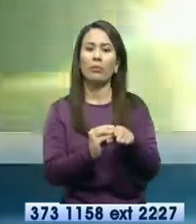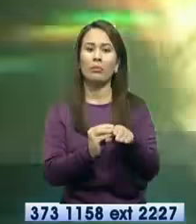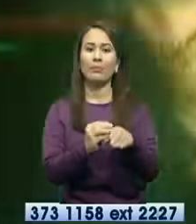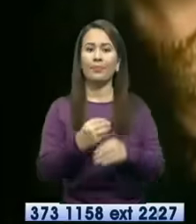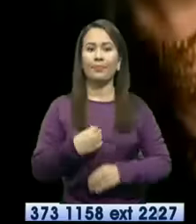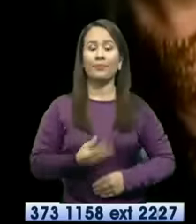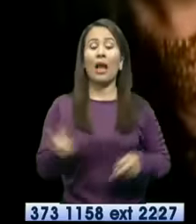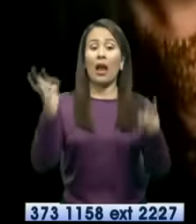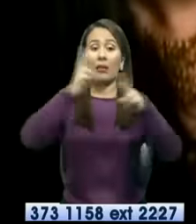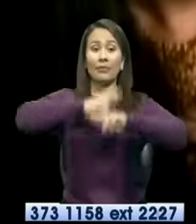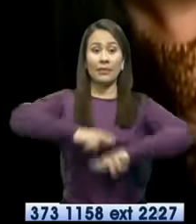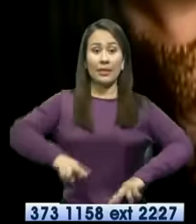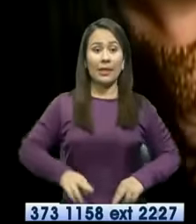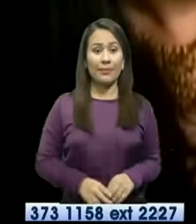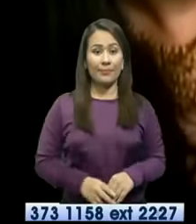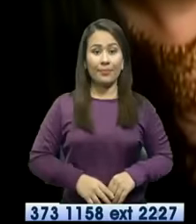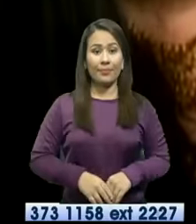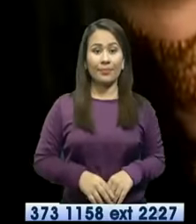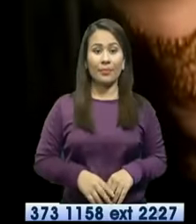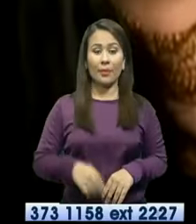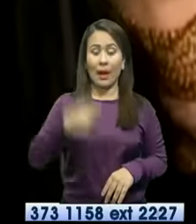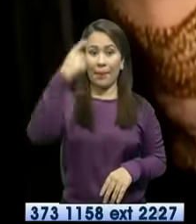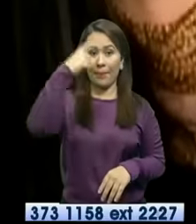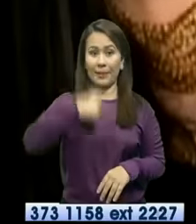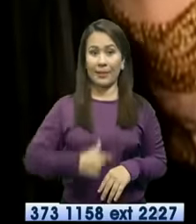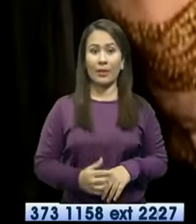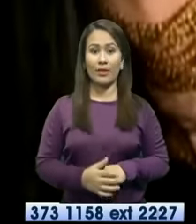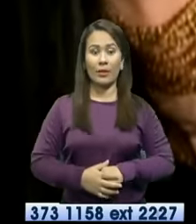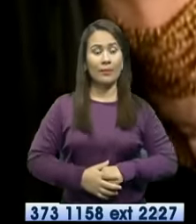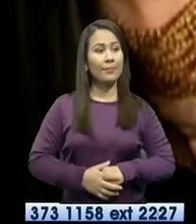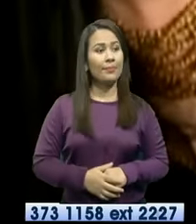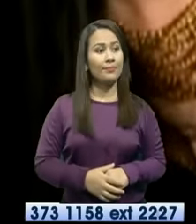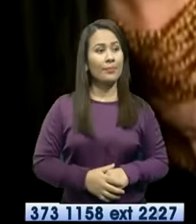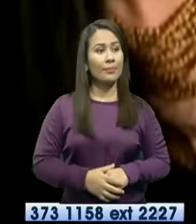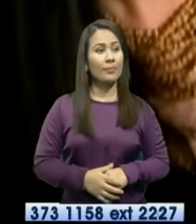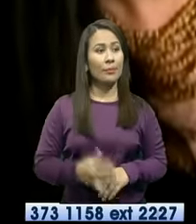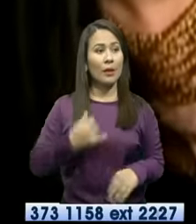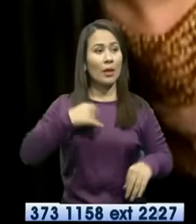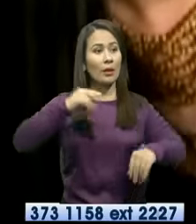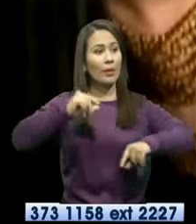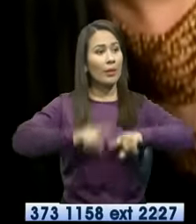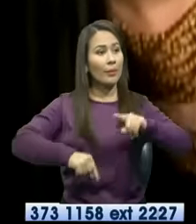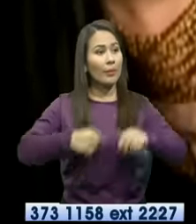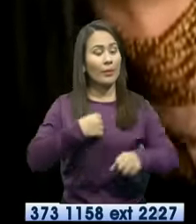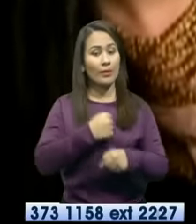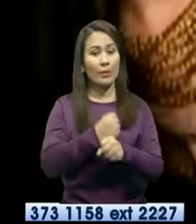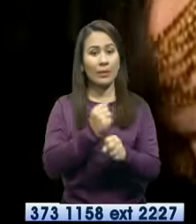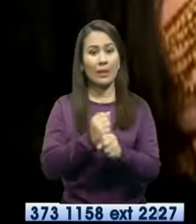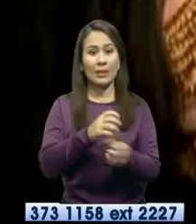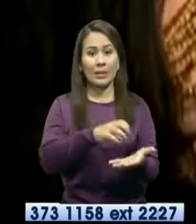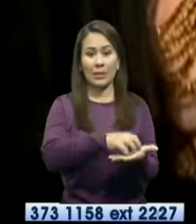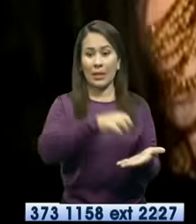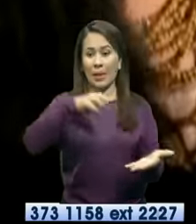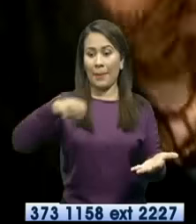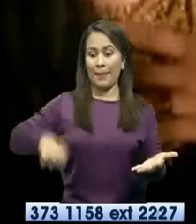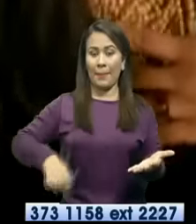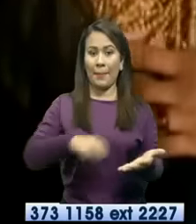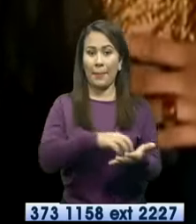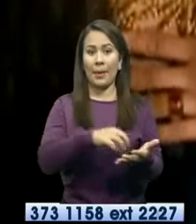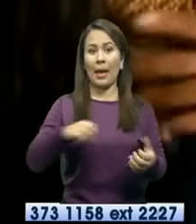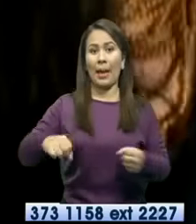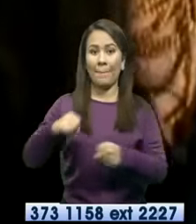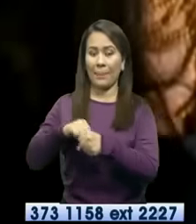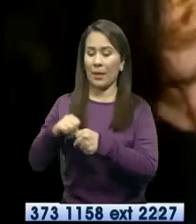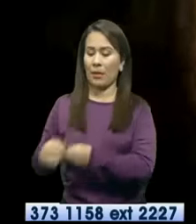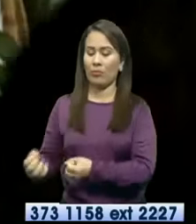del procedimiento, la persona que no había logrado realizar sacaba las piedras y se colocaba en